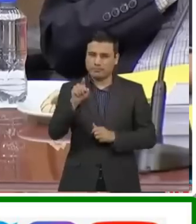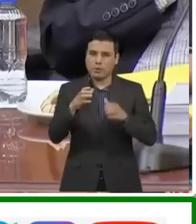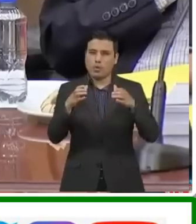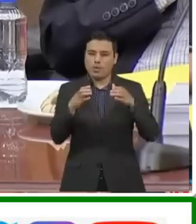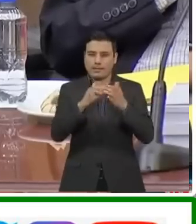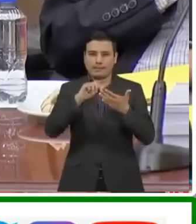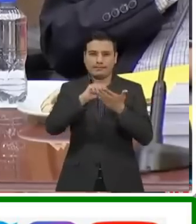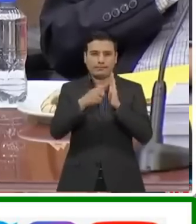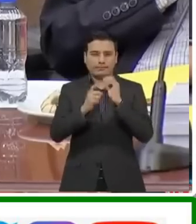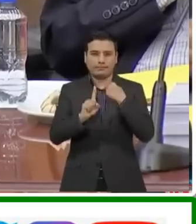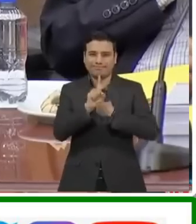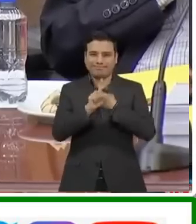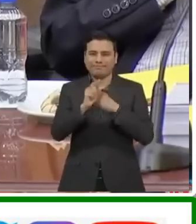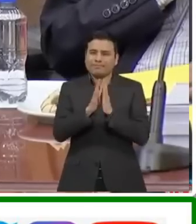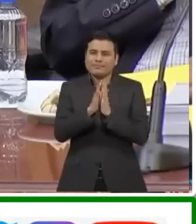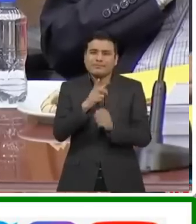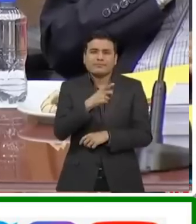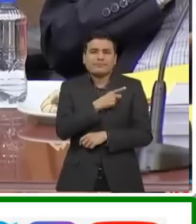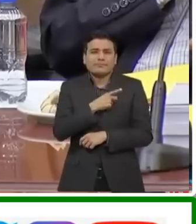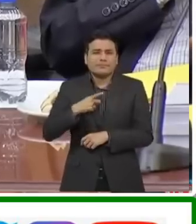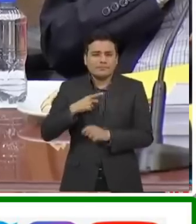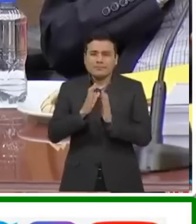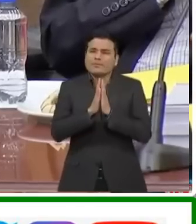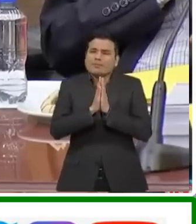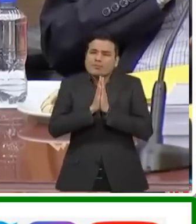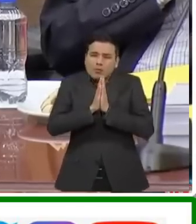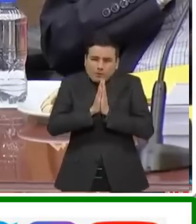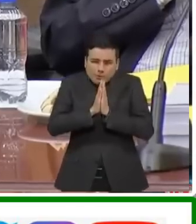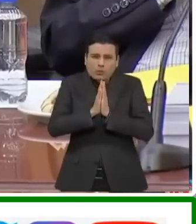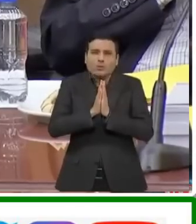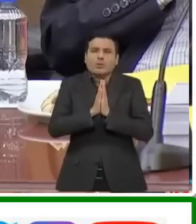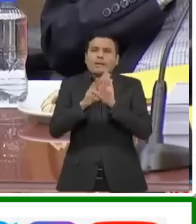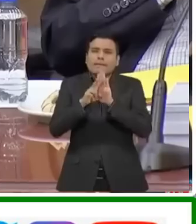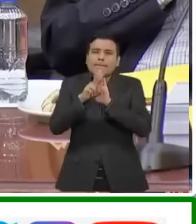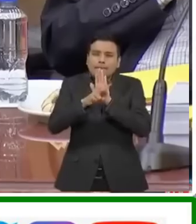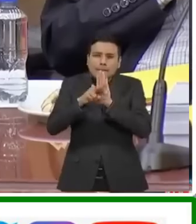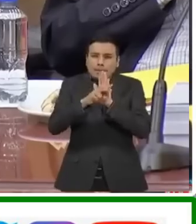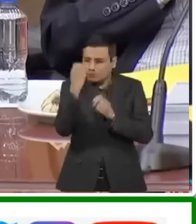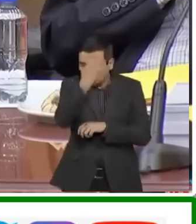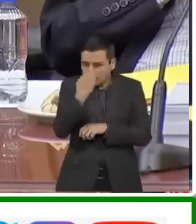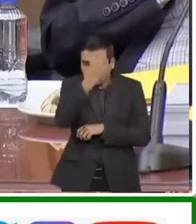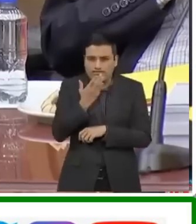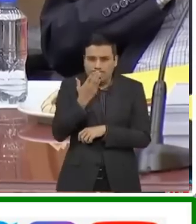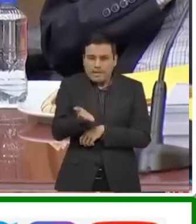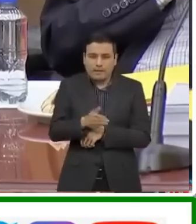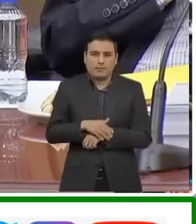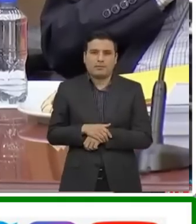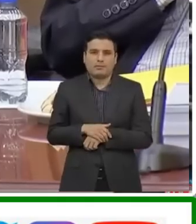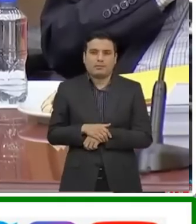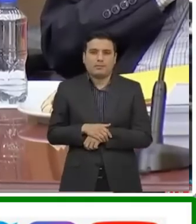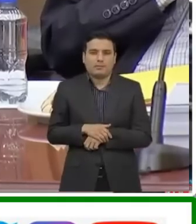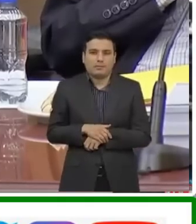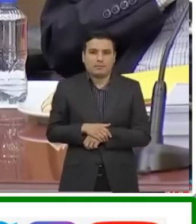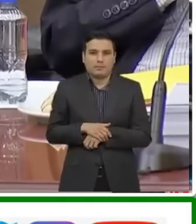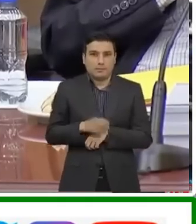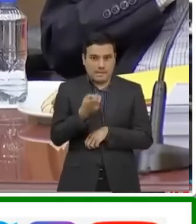técnica de lo contencioso a que revisen bien los proyectos que les llegan, porque es muy grave. Esta